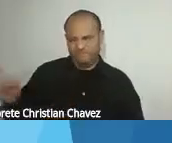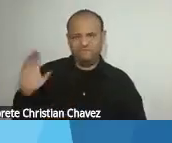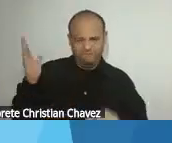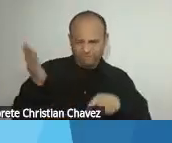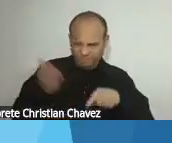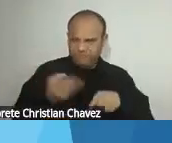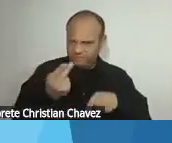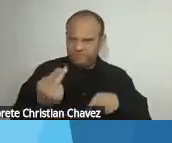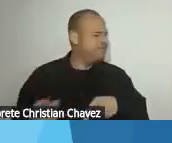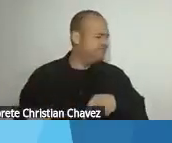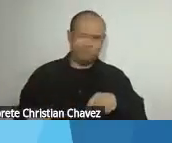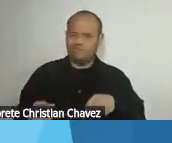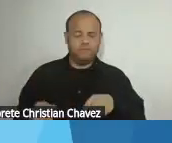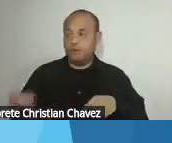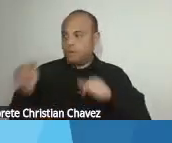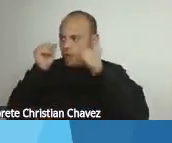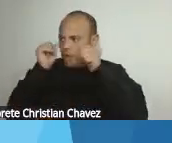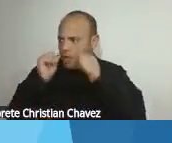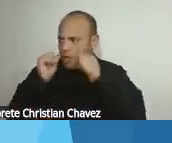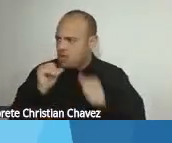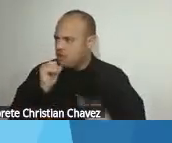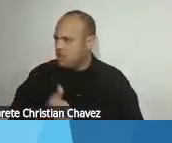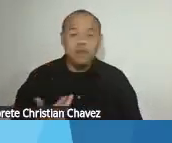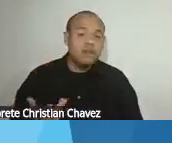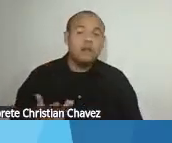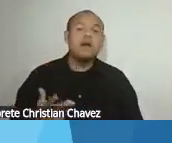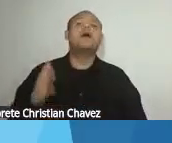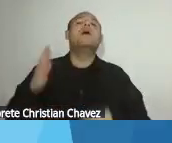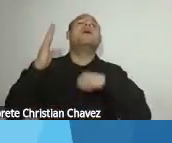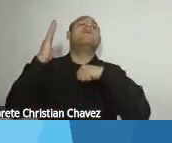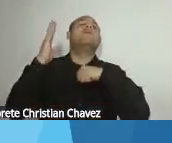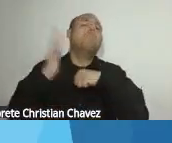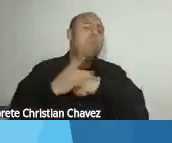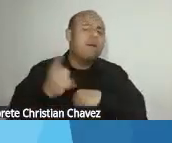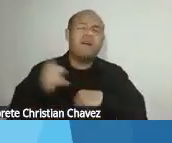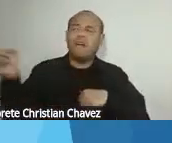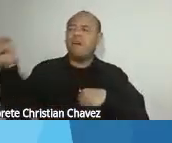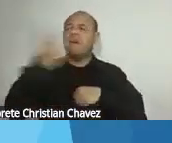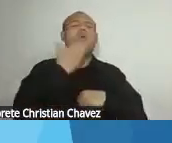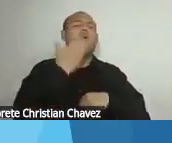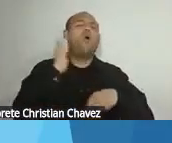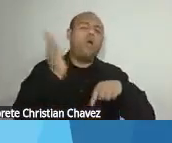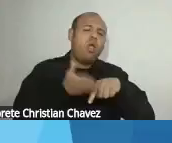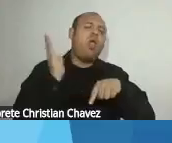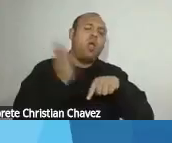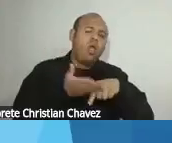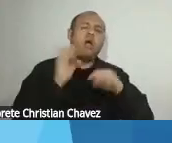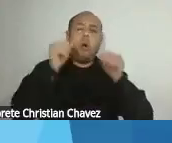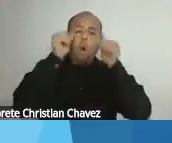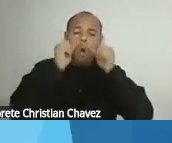las complicaciones se pueden dar porque tiene un descontrol de glucosa por mucho tiempo.